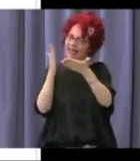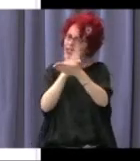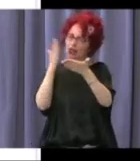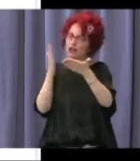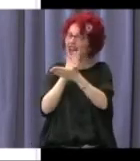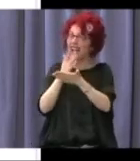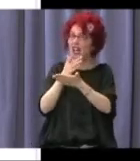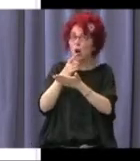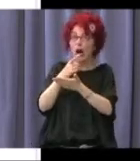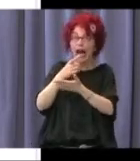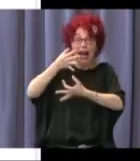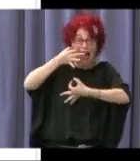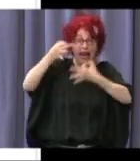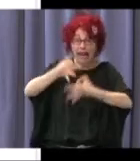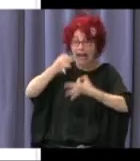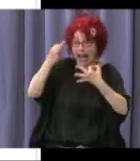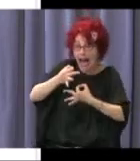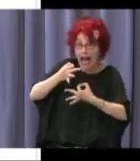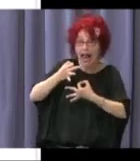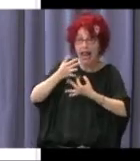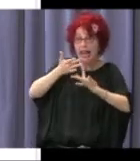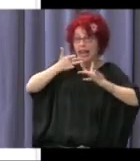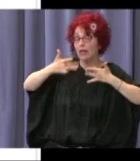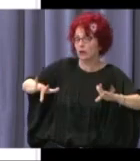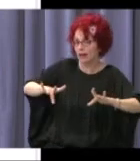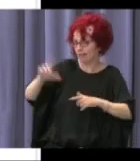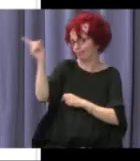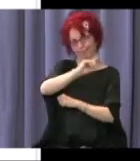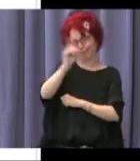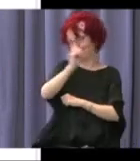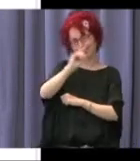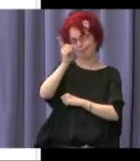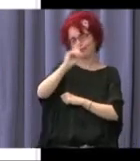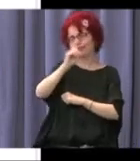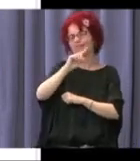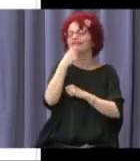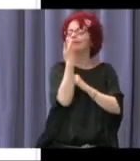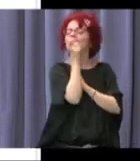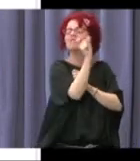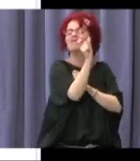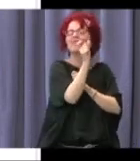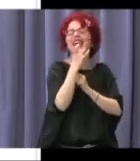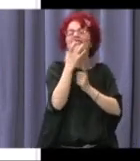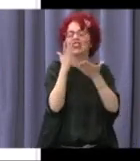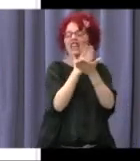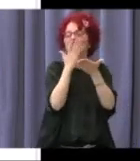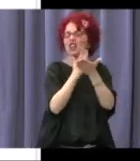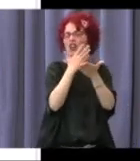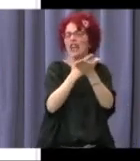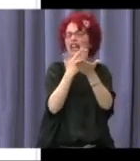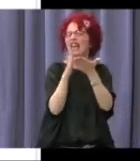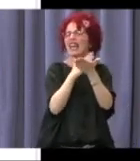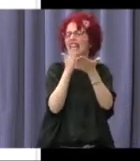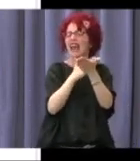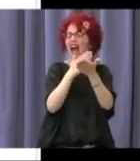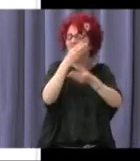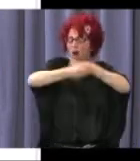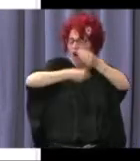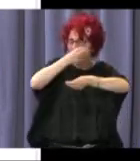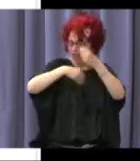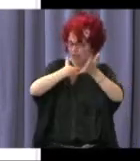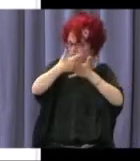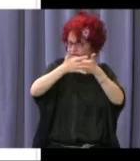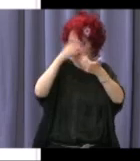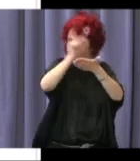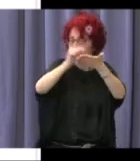ser más o menos, pero objetivo nunca. Responde a una cultura y responde a la mentalidad de la empresa o de la persona concreta que haya hecho un